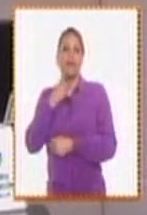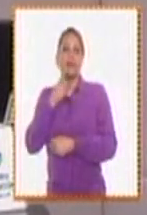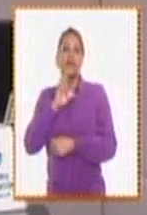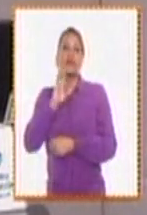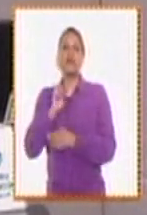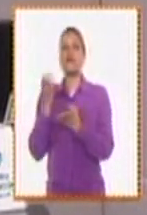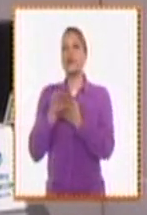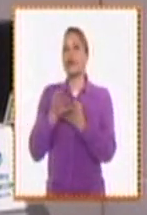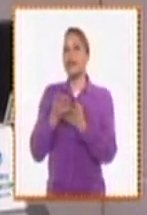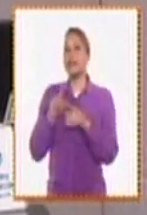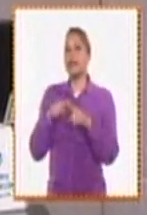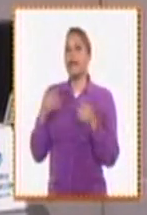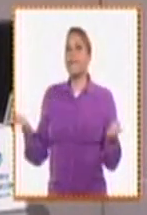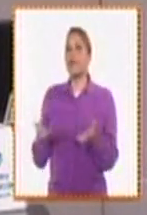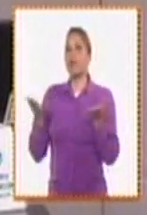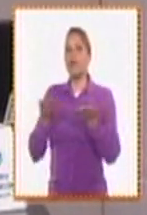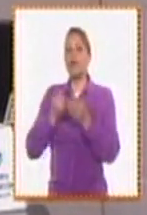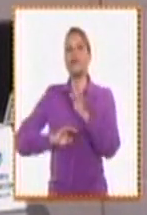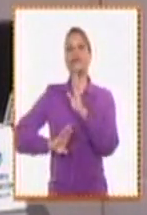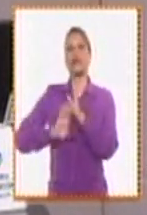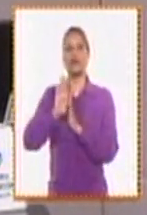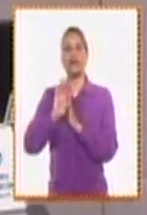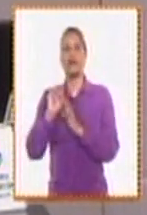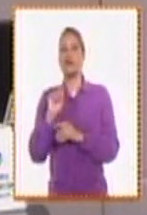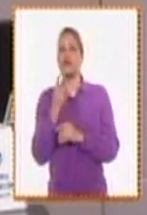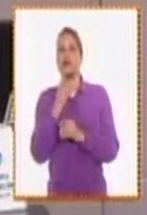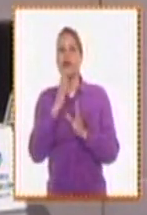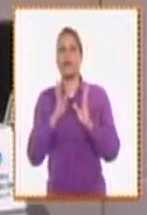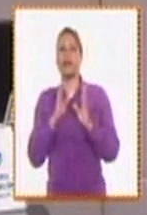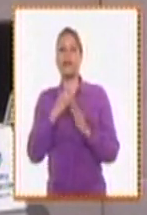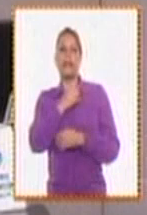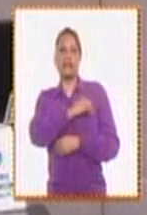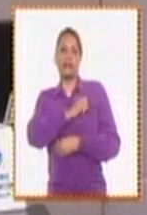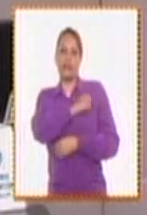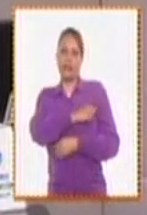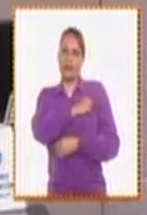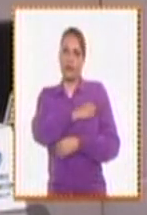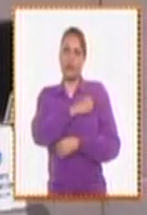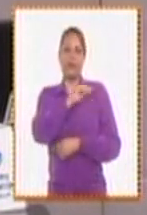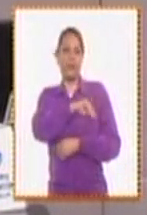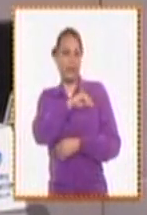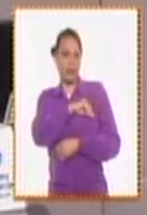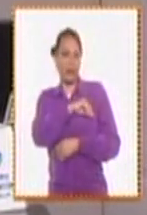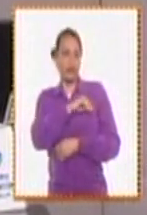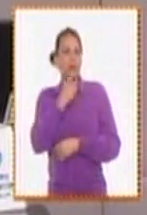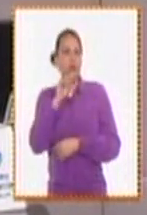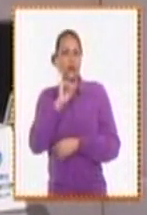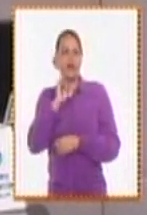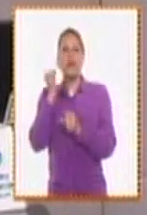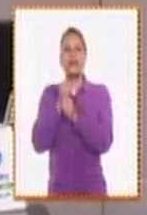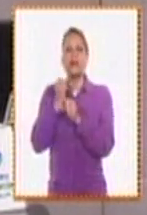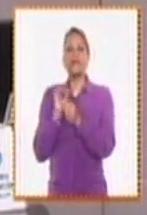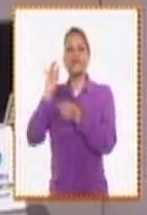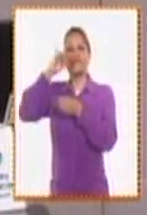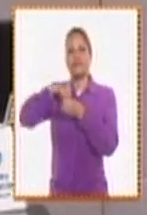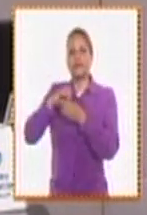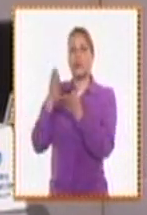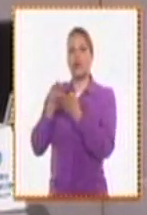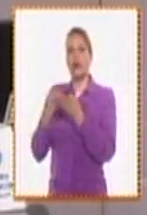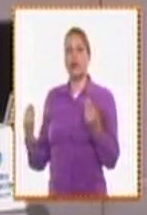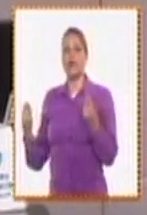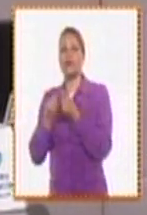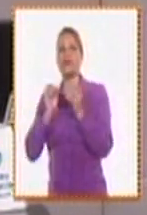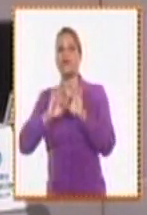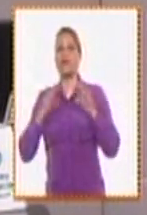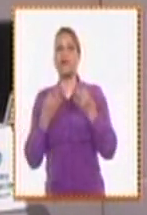clase que promueva un desarrollo, no solo en el orden cognitivo de nuestros escolares. Estamos hablando del trabajo integrado de la escuela con la familia y la comunidad.